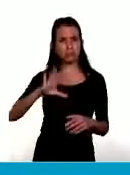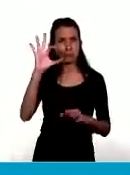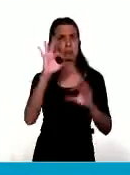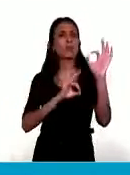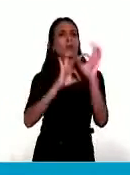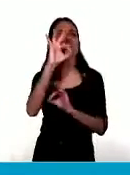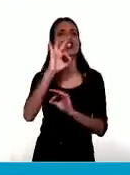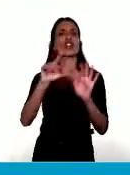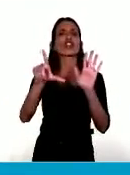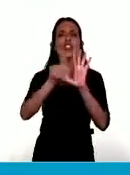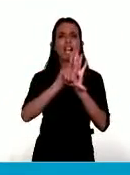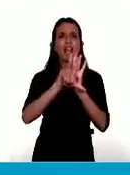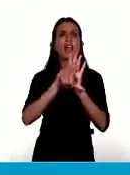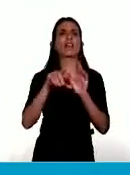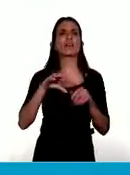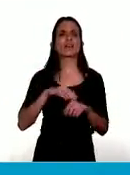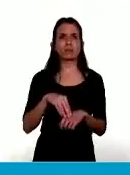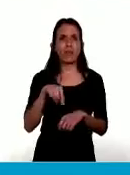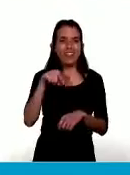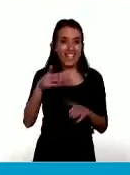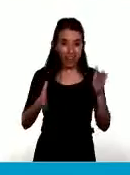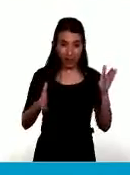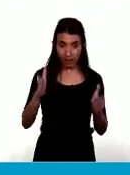ley de prepandemia.